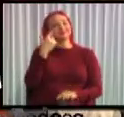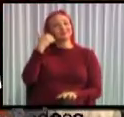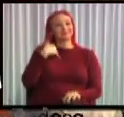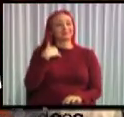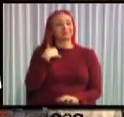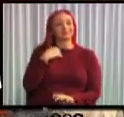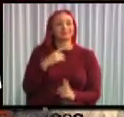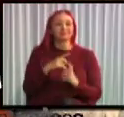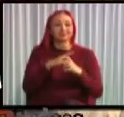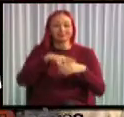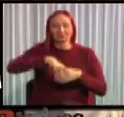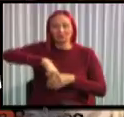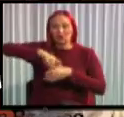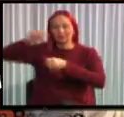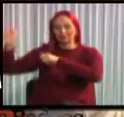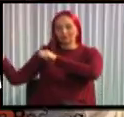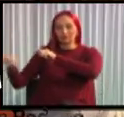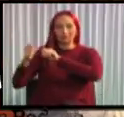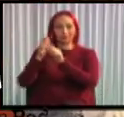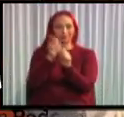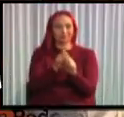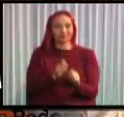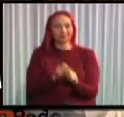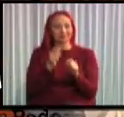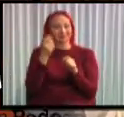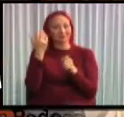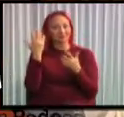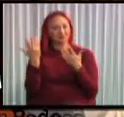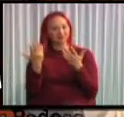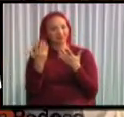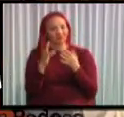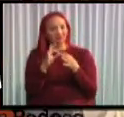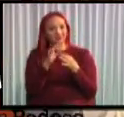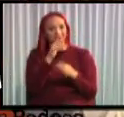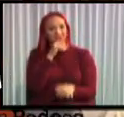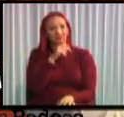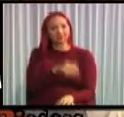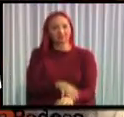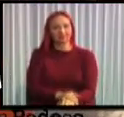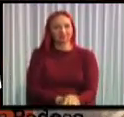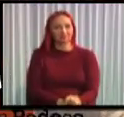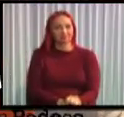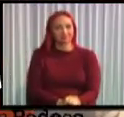había un trompo específico que era el que llevaba